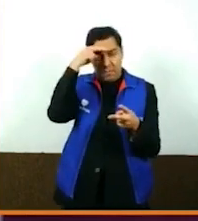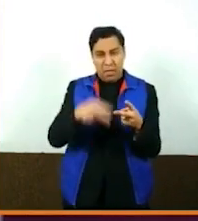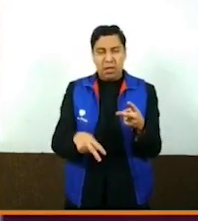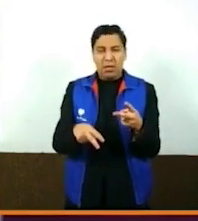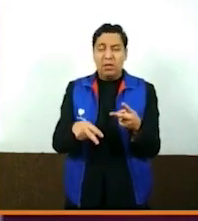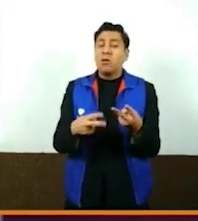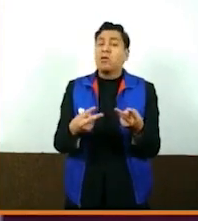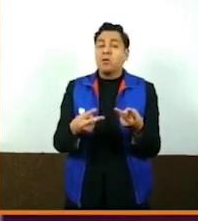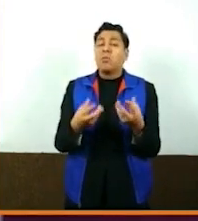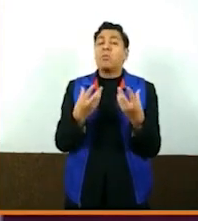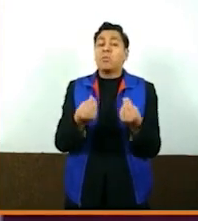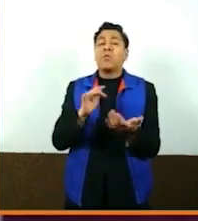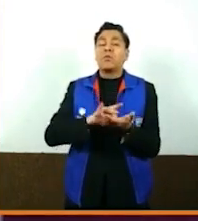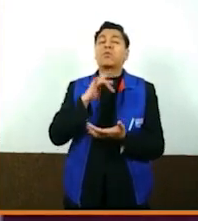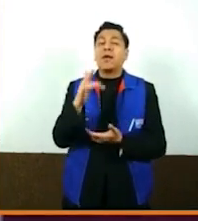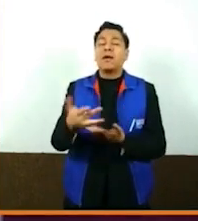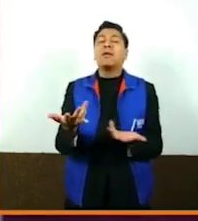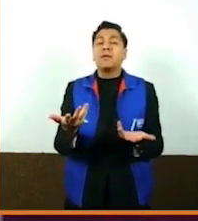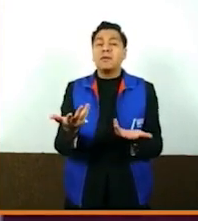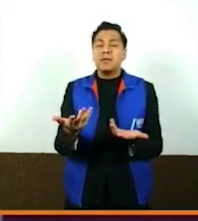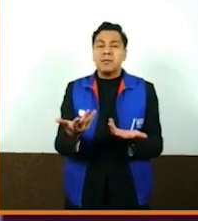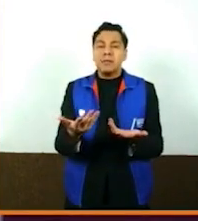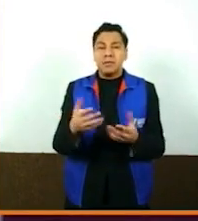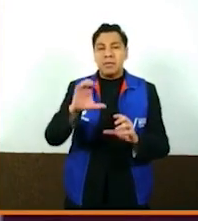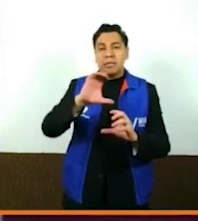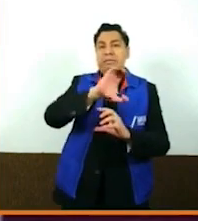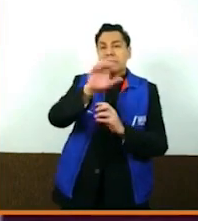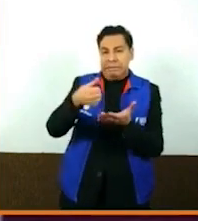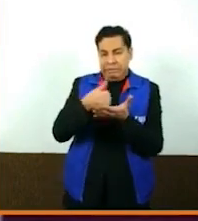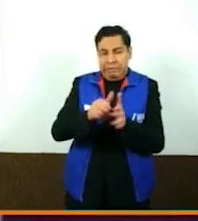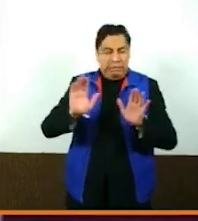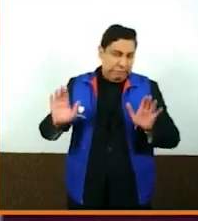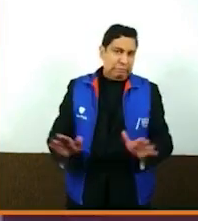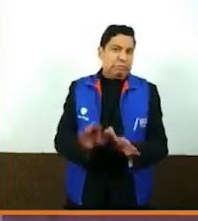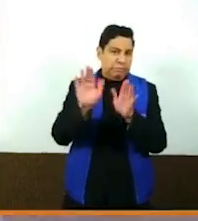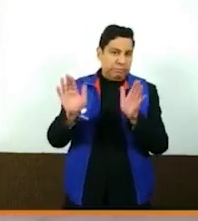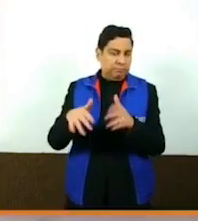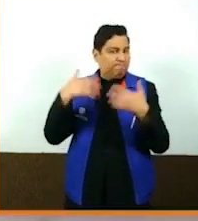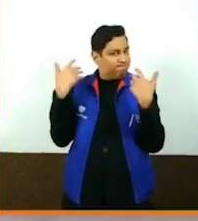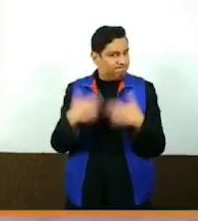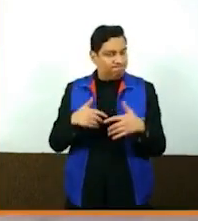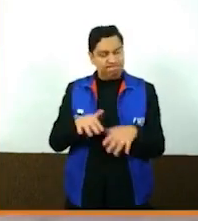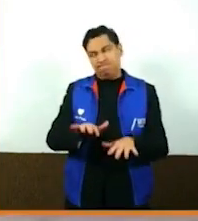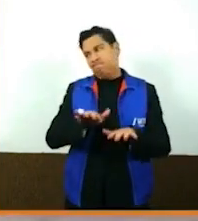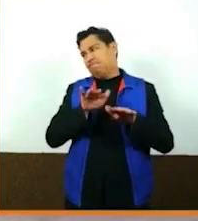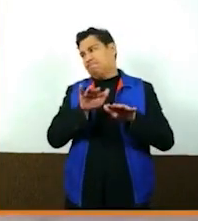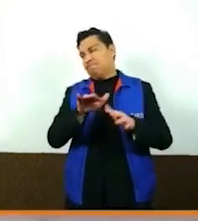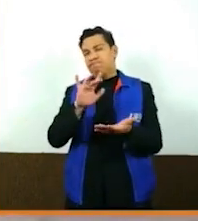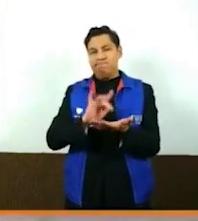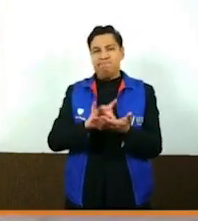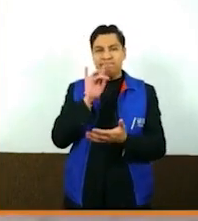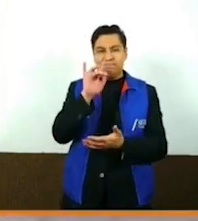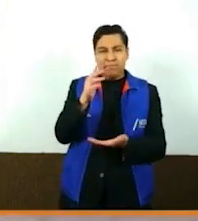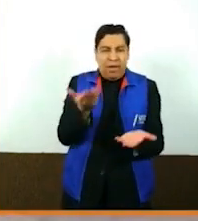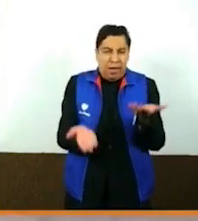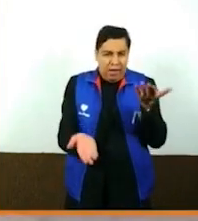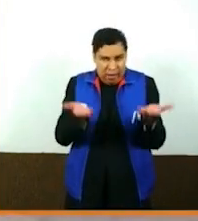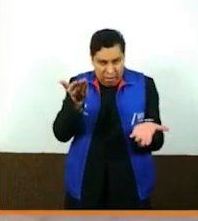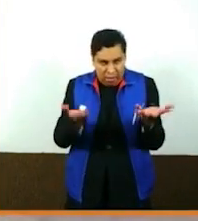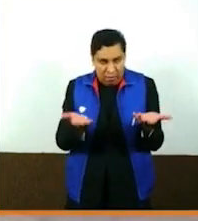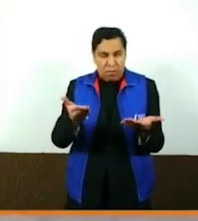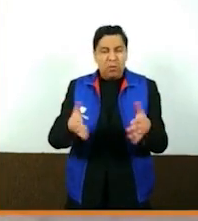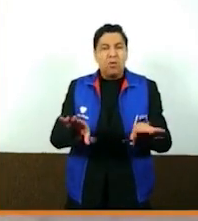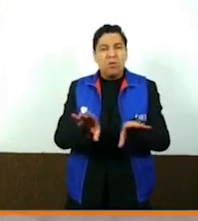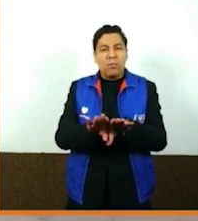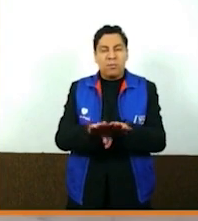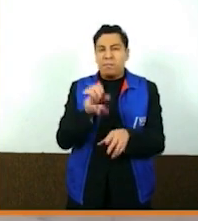y mucho gracias a la extraordinaria labor del CEMEFI. En Interprotección, trabajamos por buscar el equilibrio al